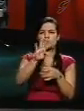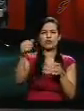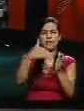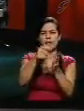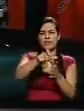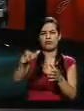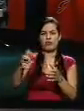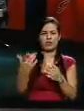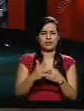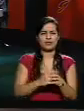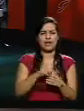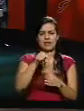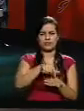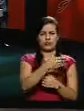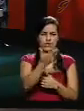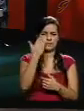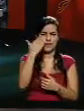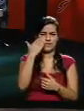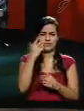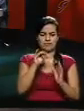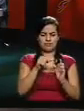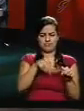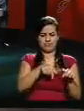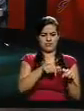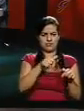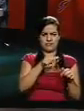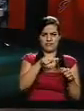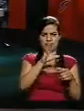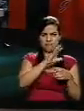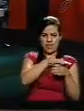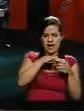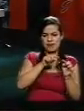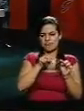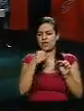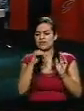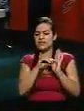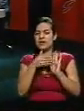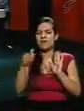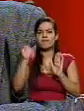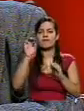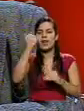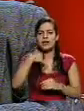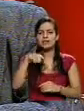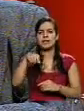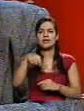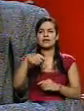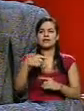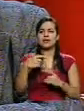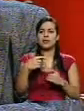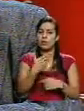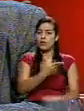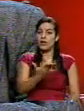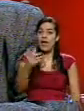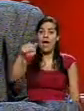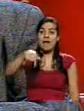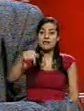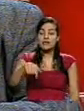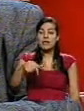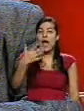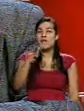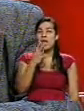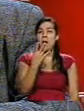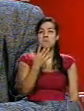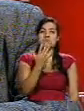hasta las cercanías de lo que hoy es Valencia, y hacia el sur, pues los llanos de Guárico, Aragua, etcétera, reunía